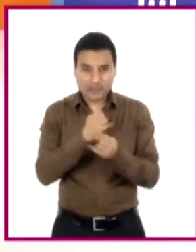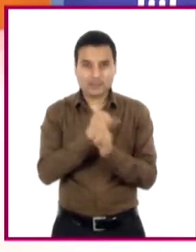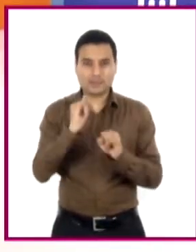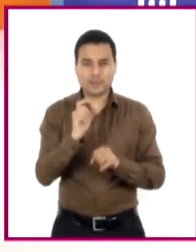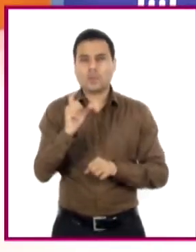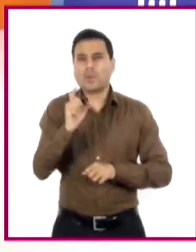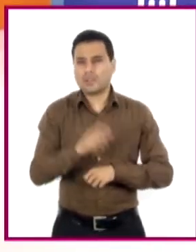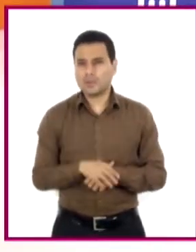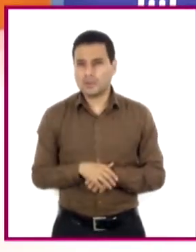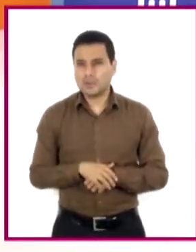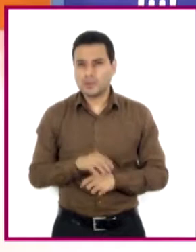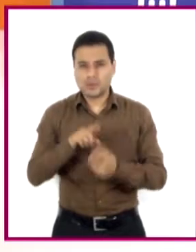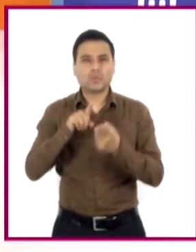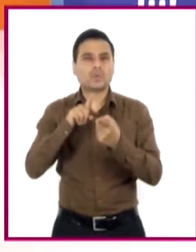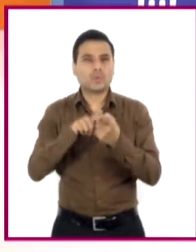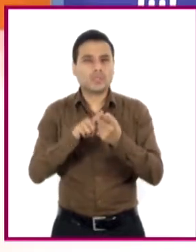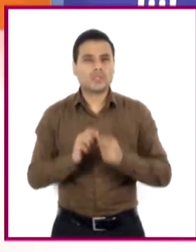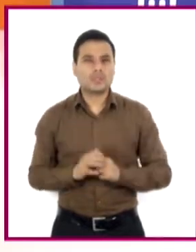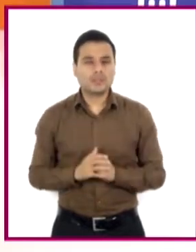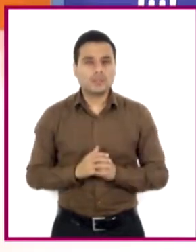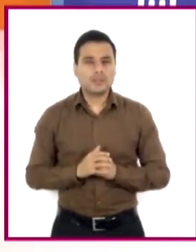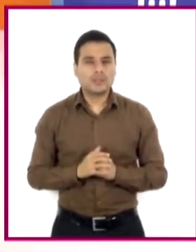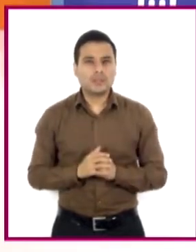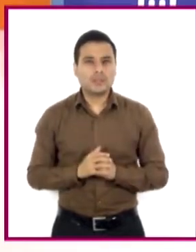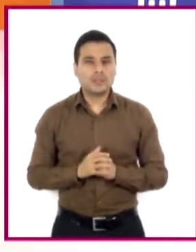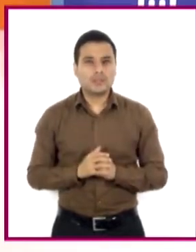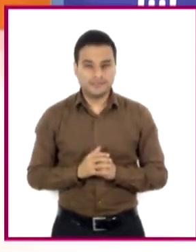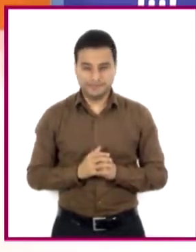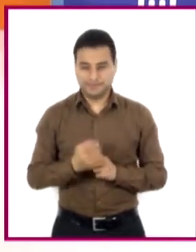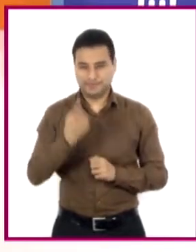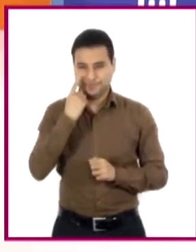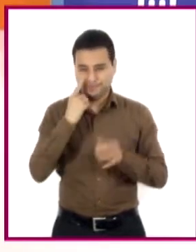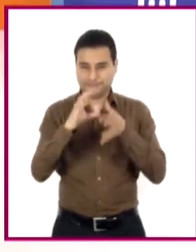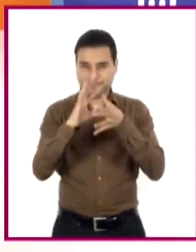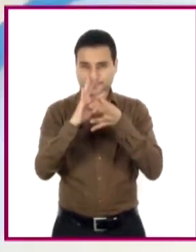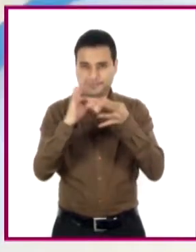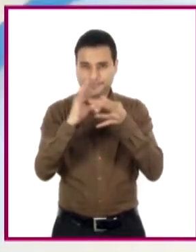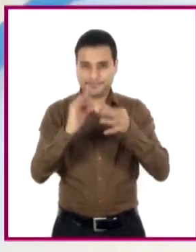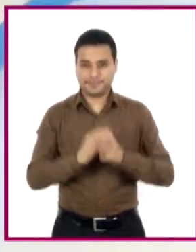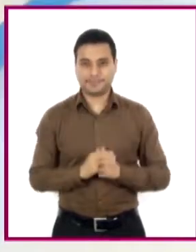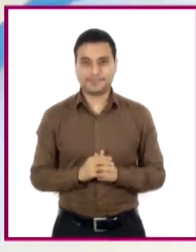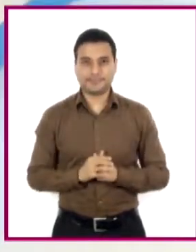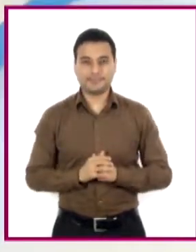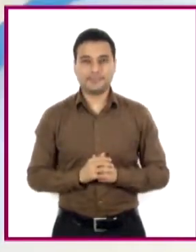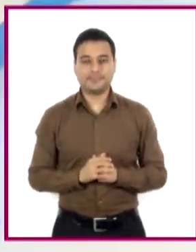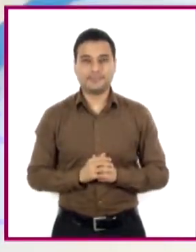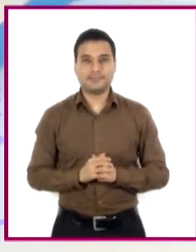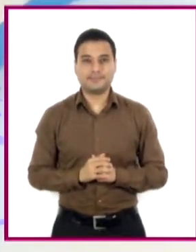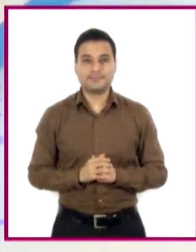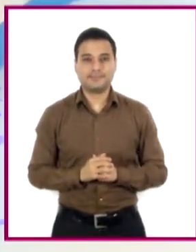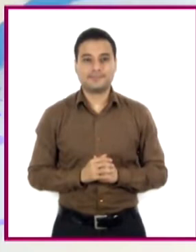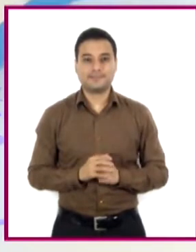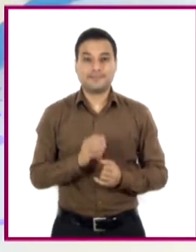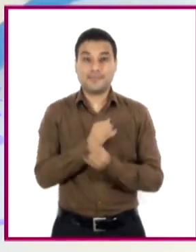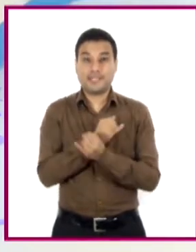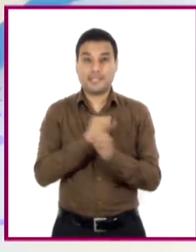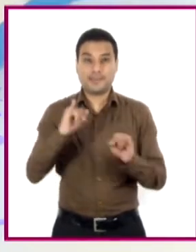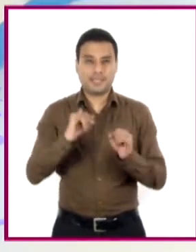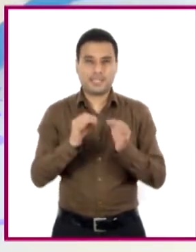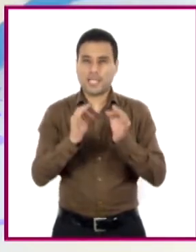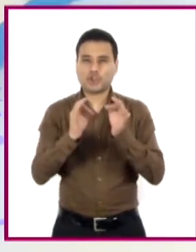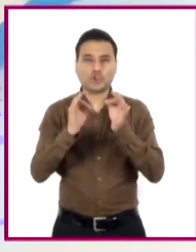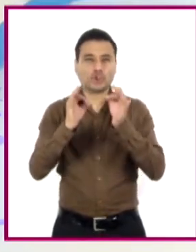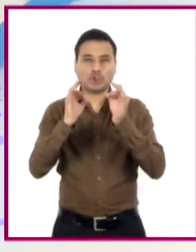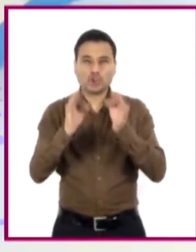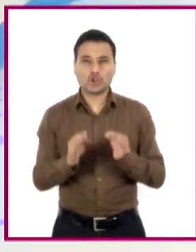y dónde surgió? Bueno, repasémoslo a continuación. Las independencias de las colonias de España